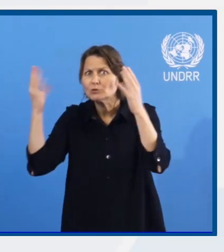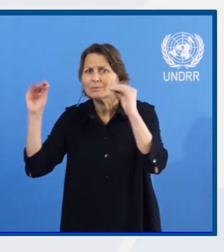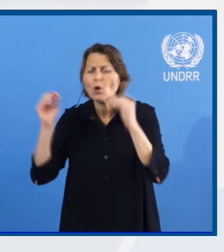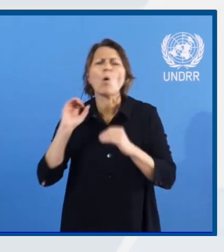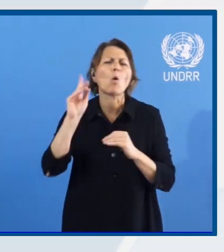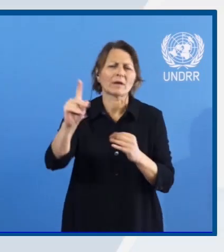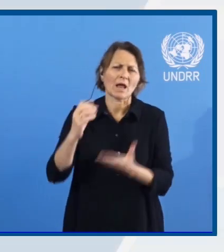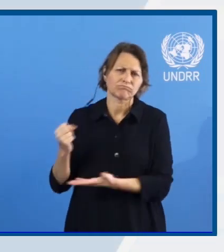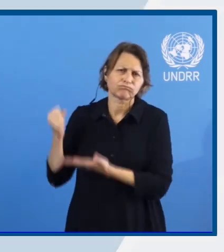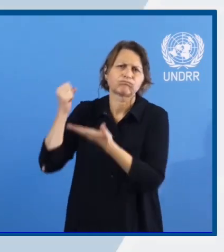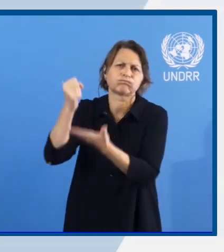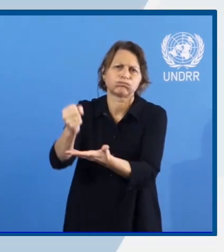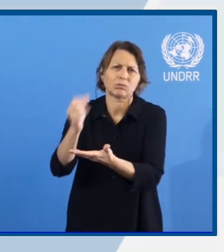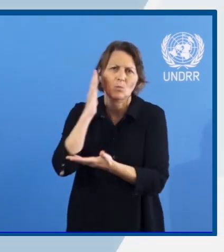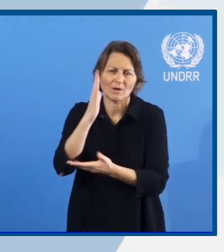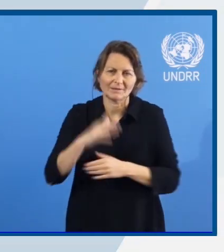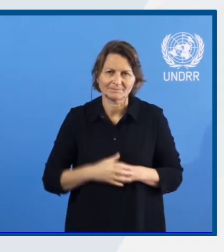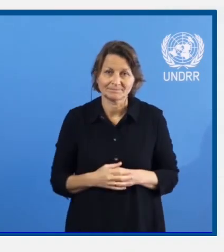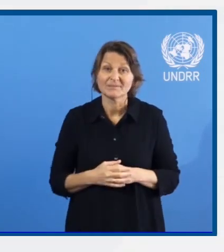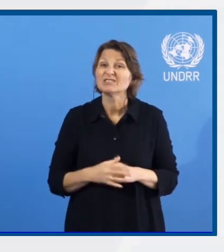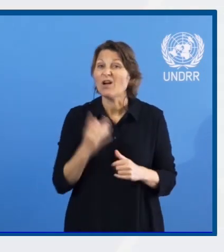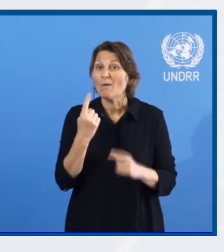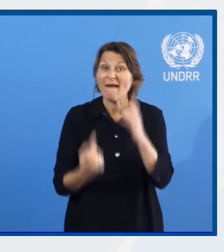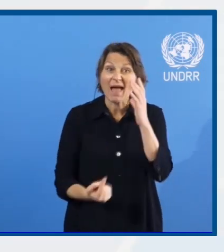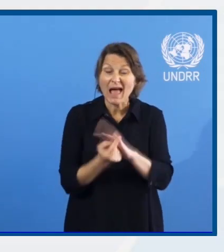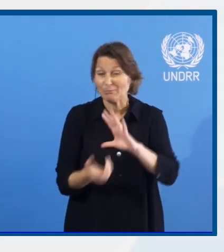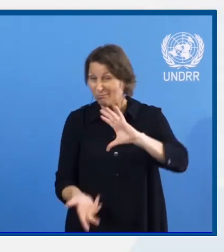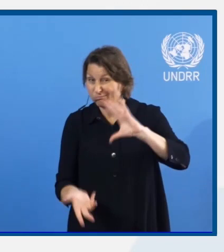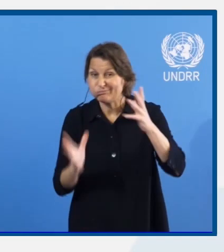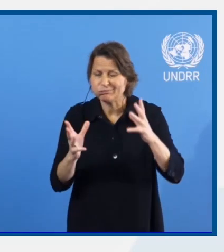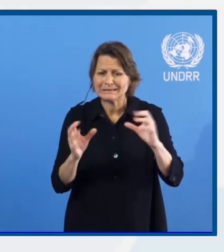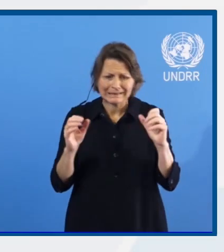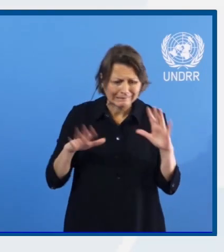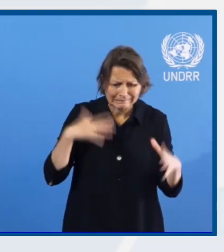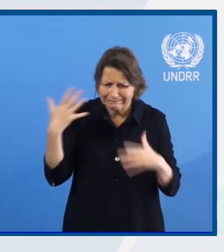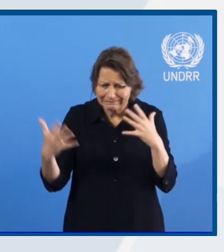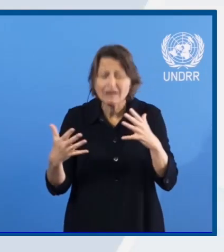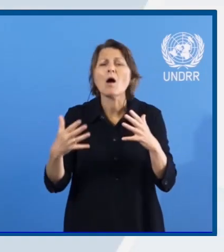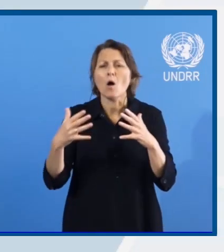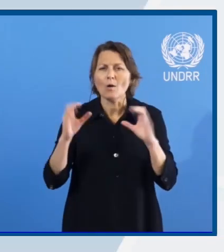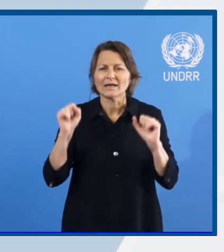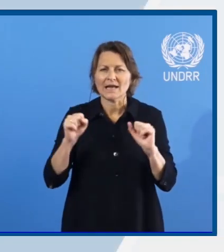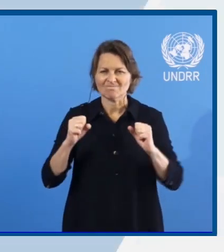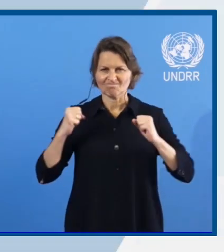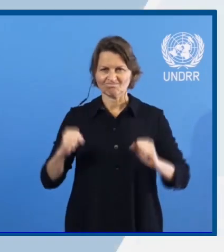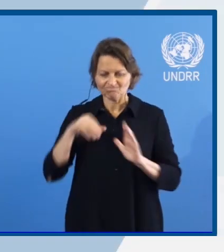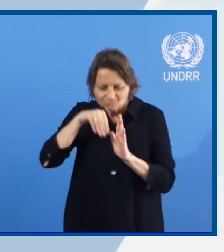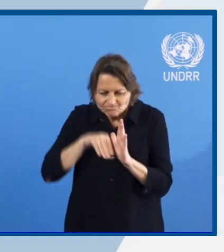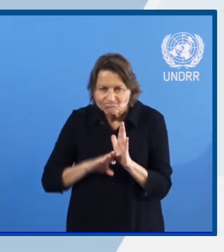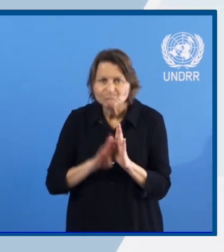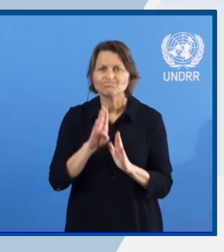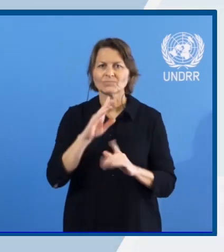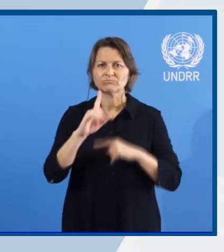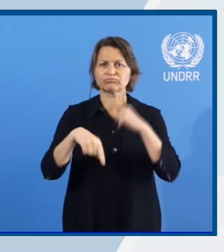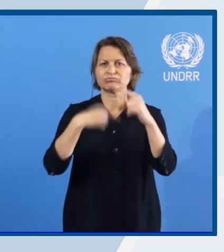de desastre. Eso desde la perspectiva de toma de decisiones sobre el negocio puede expresar un